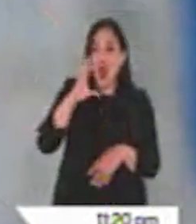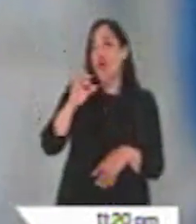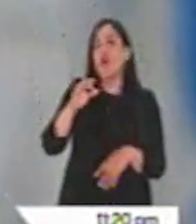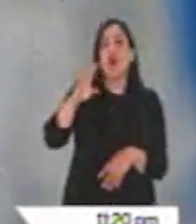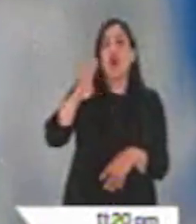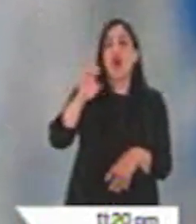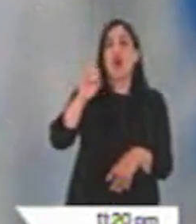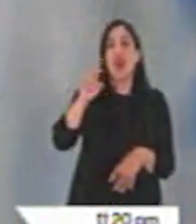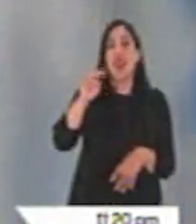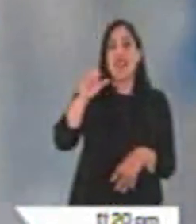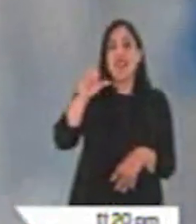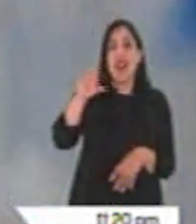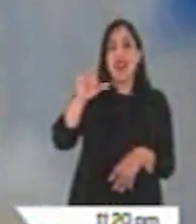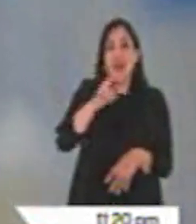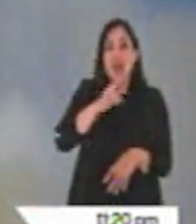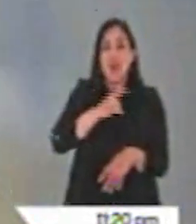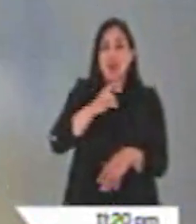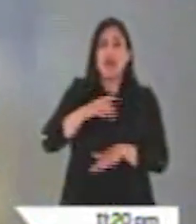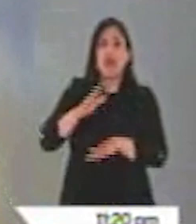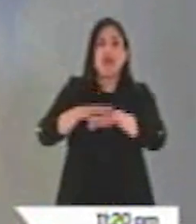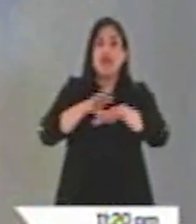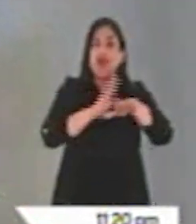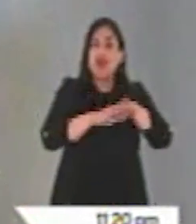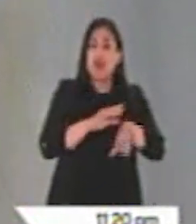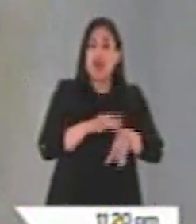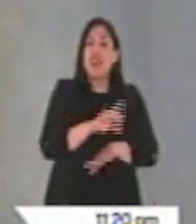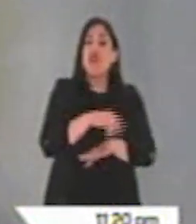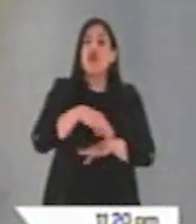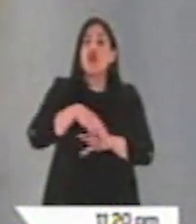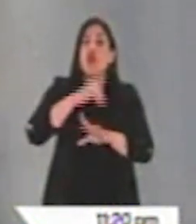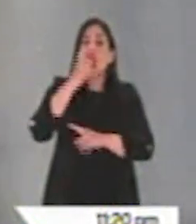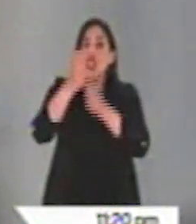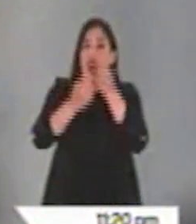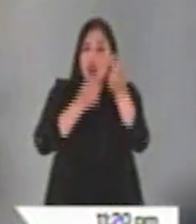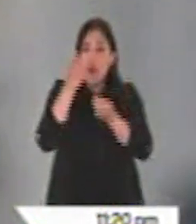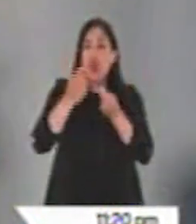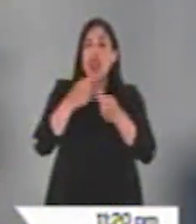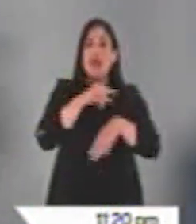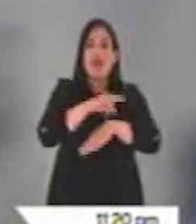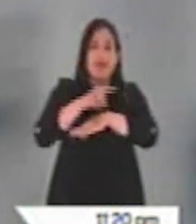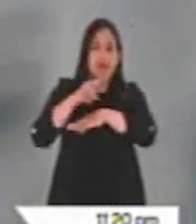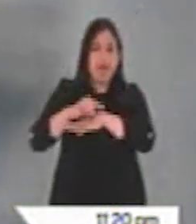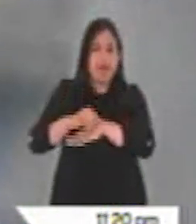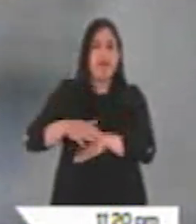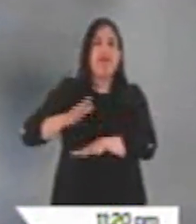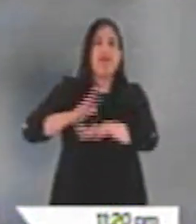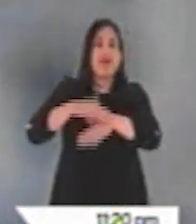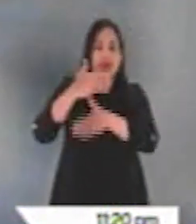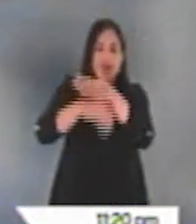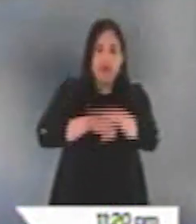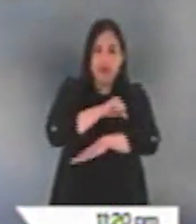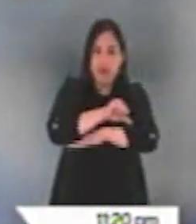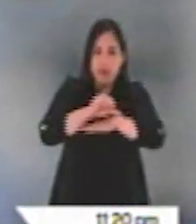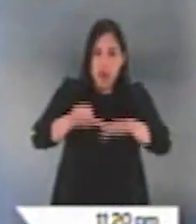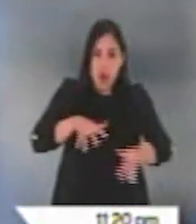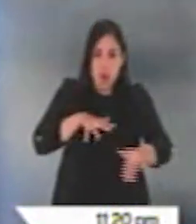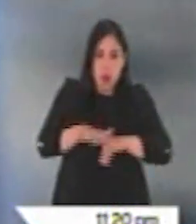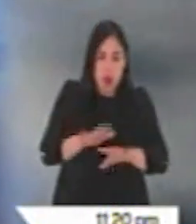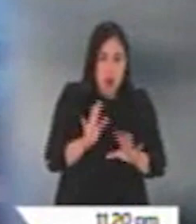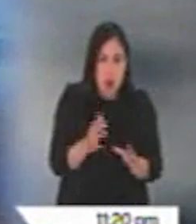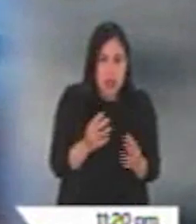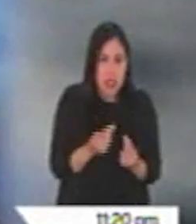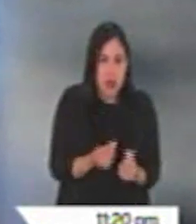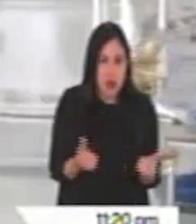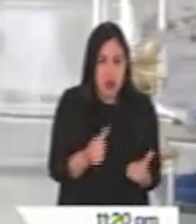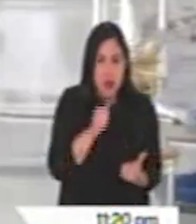pontificia bolivariana ya patentado por la superintendencia de industria y comercio y que garantiza procedimientos menos invasivos